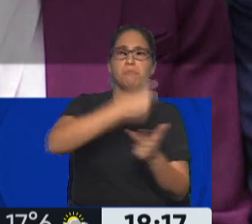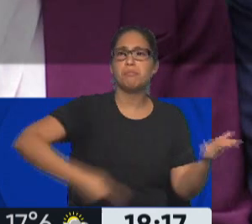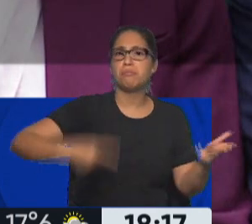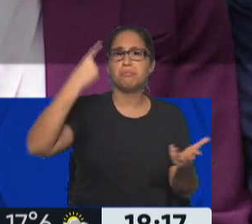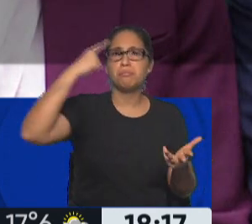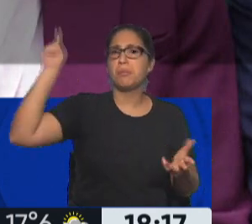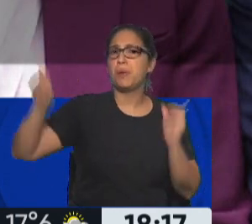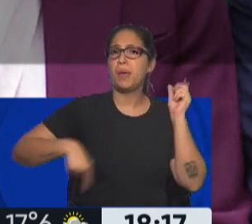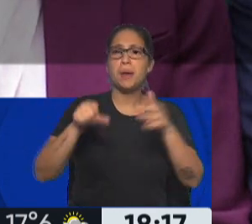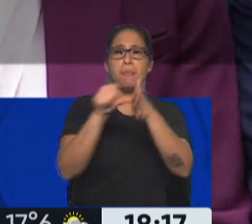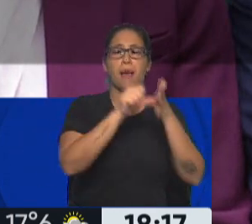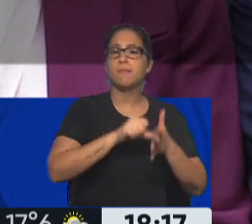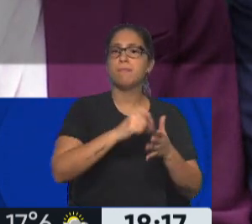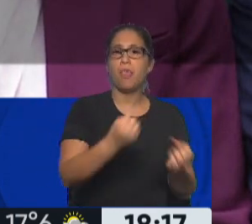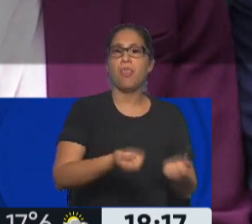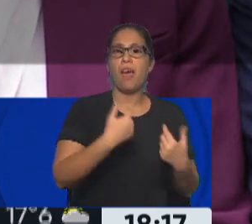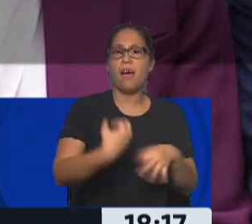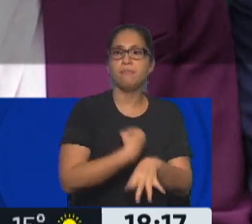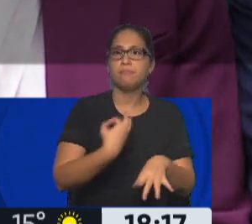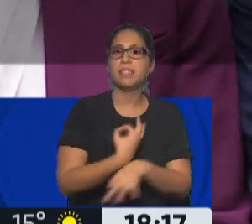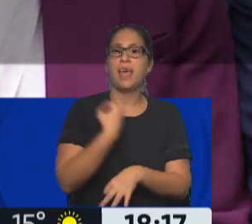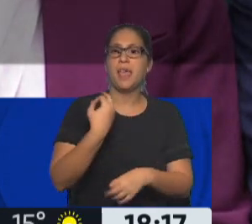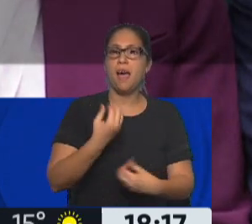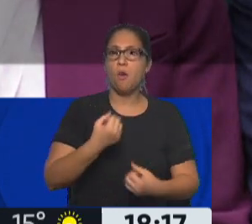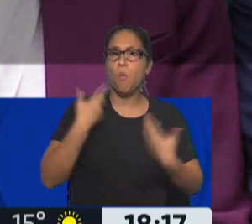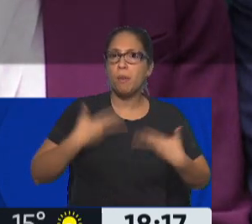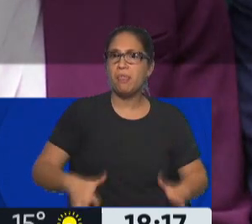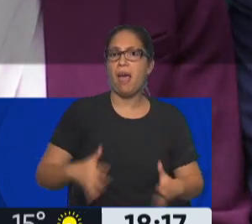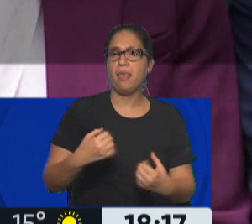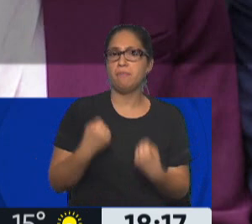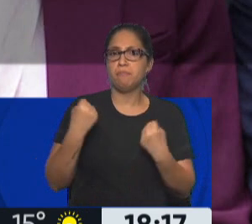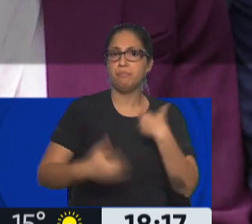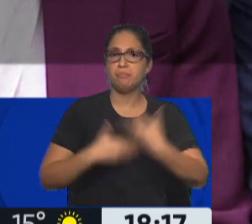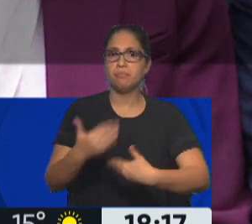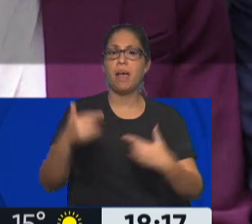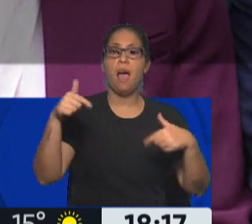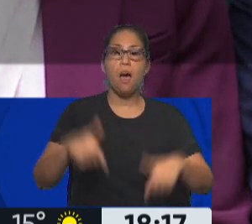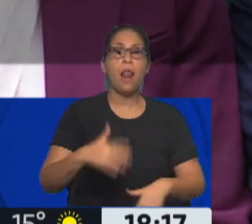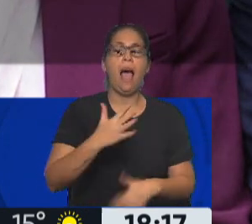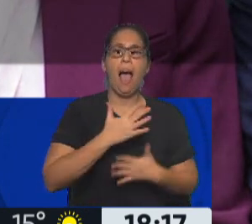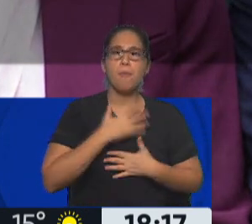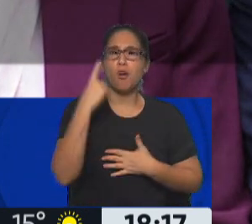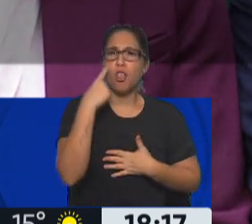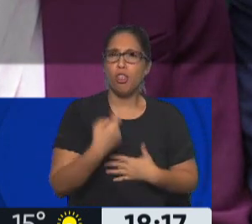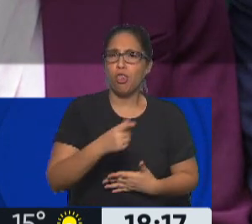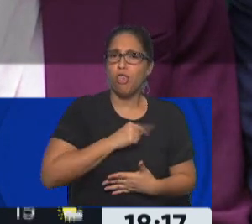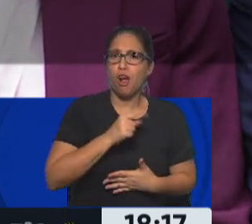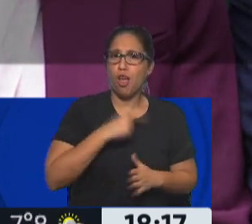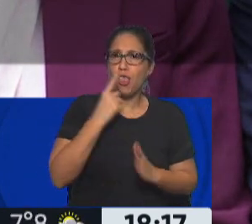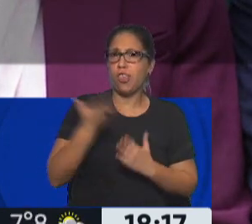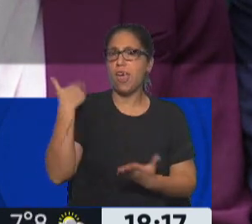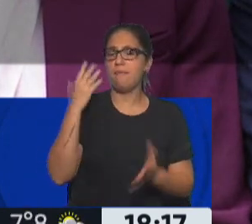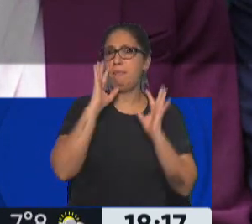and his compassion. And I think the outpouring of grief and love that we've seen in the last 2 days or so shows the respect